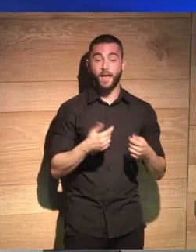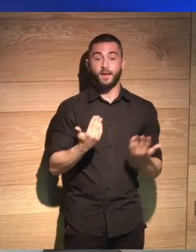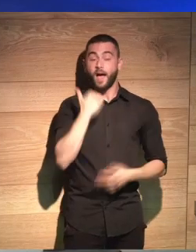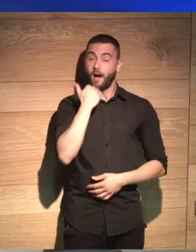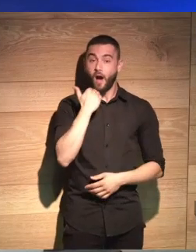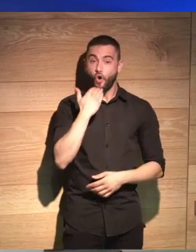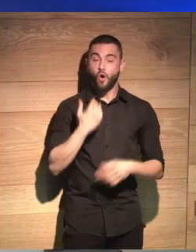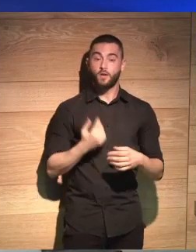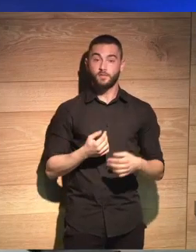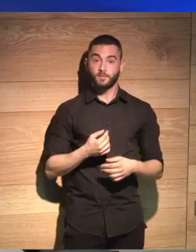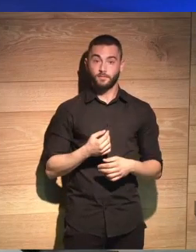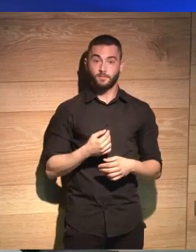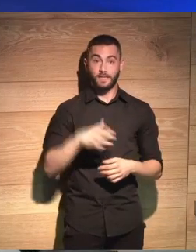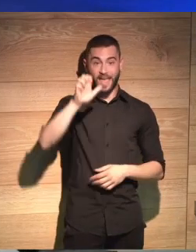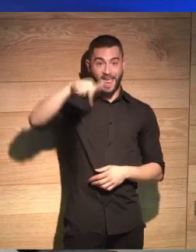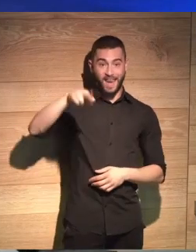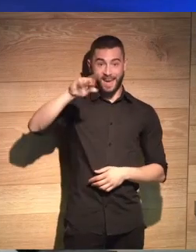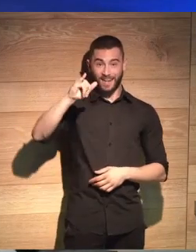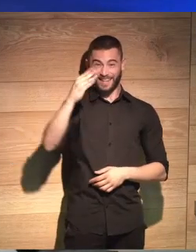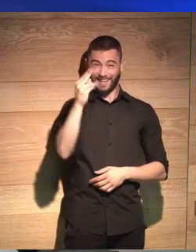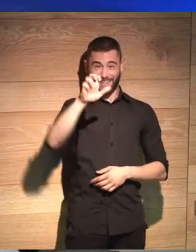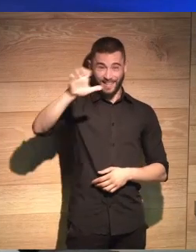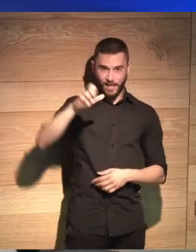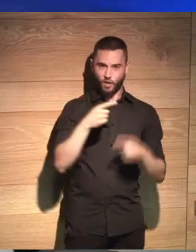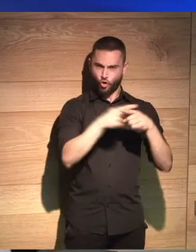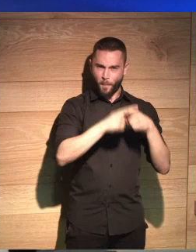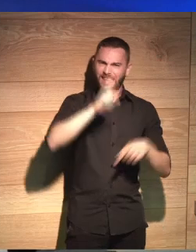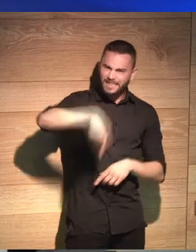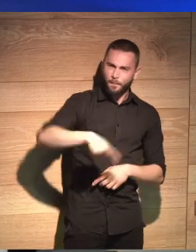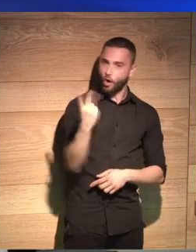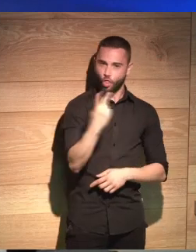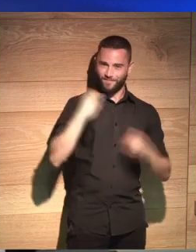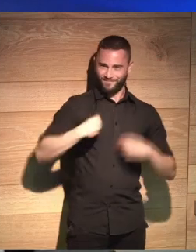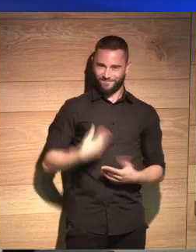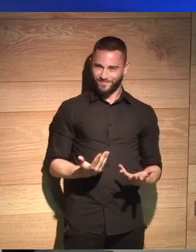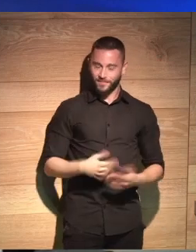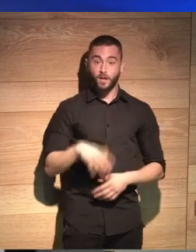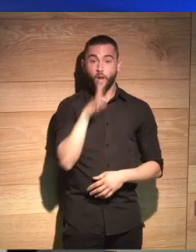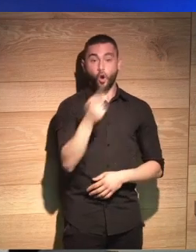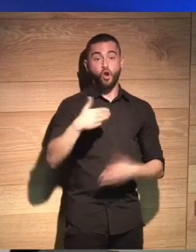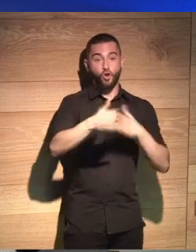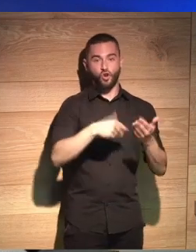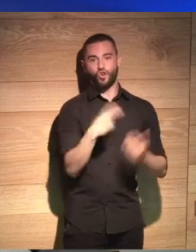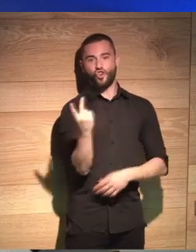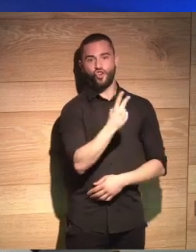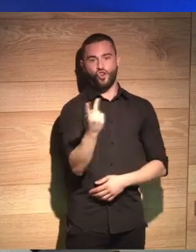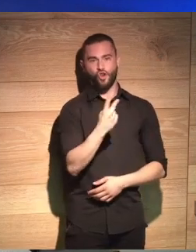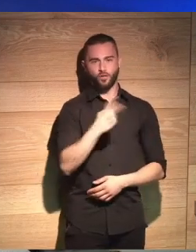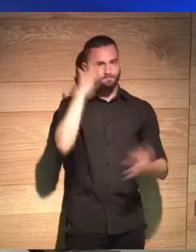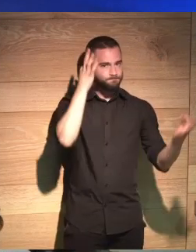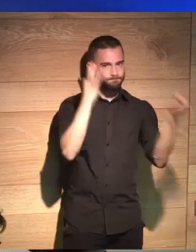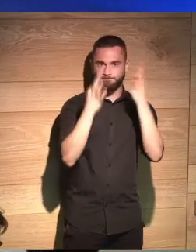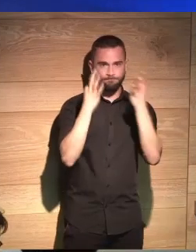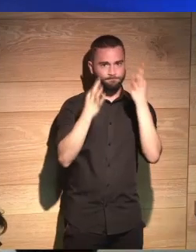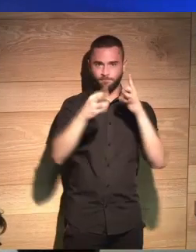otra parte comparte con Enrique, ¿no? Porque ambos son escritores que son muy exigentes siempre